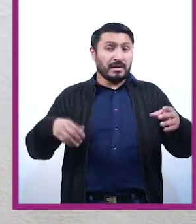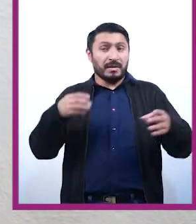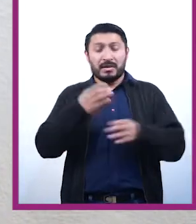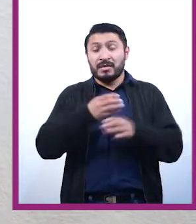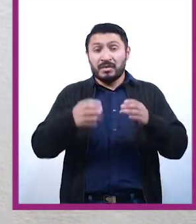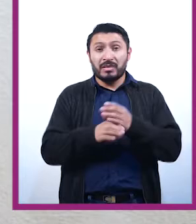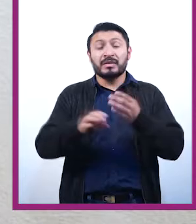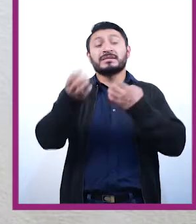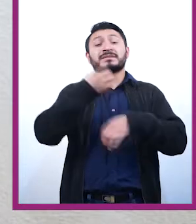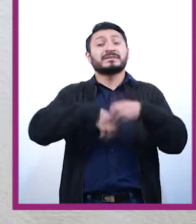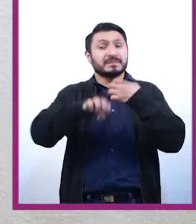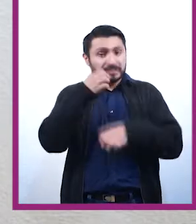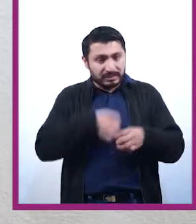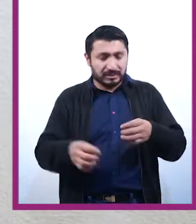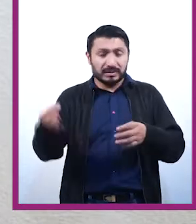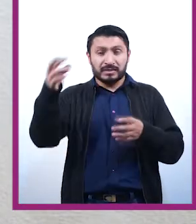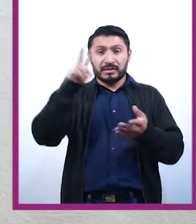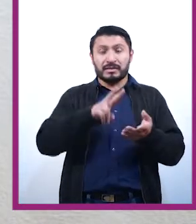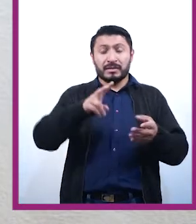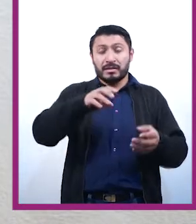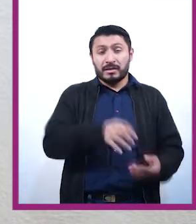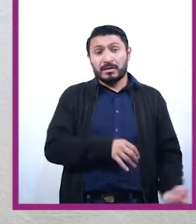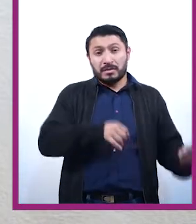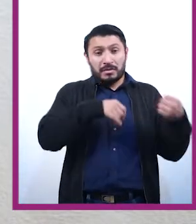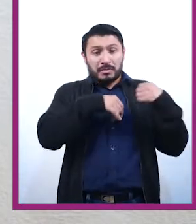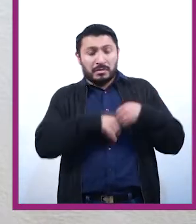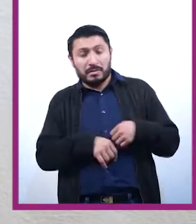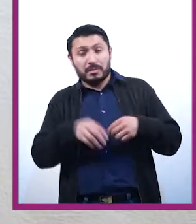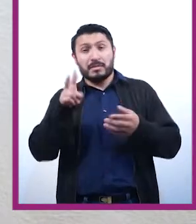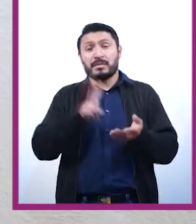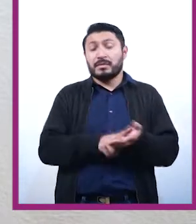acciones de las empresas en la bolsa de valores.